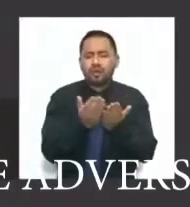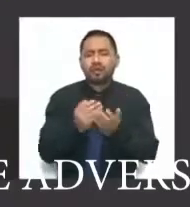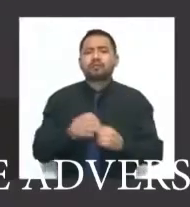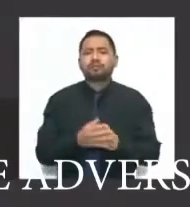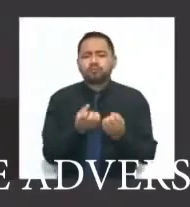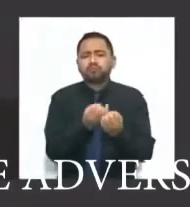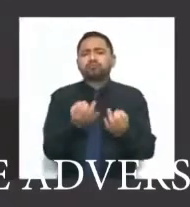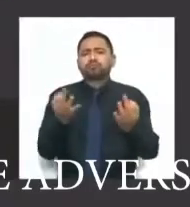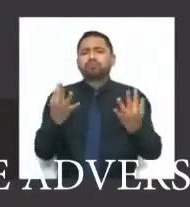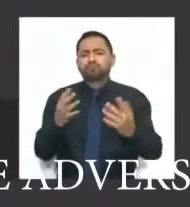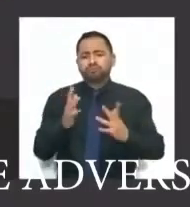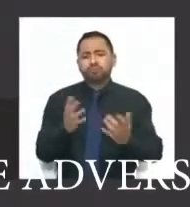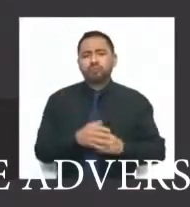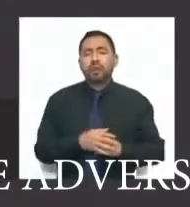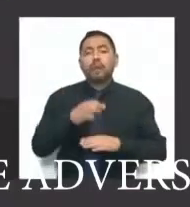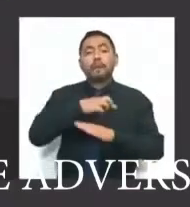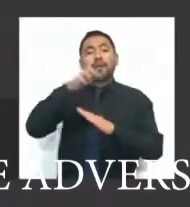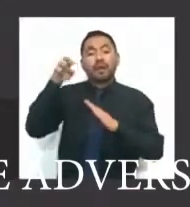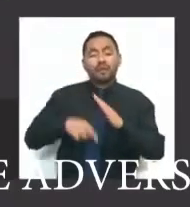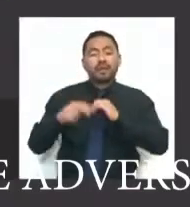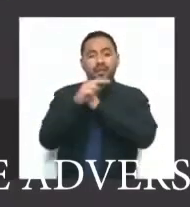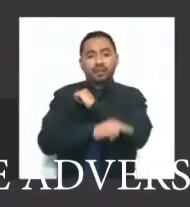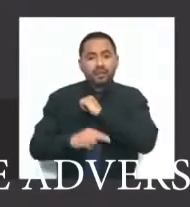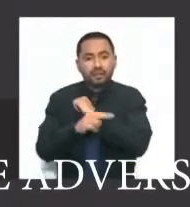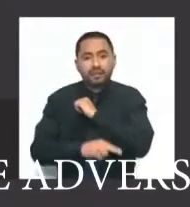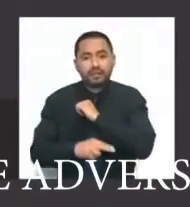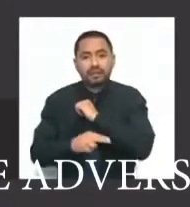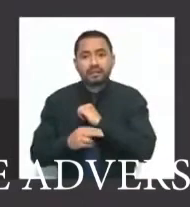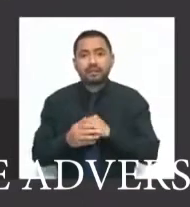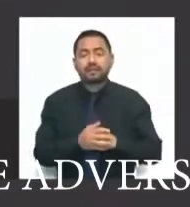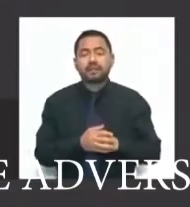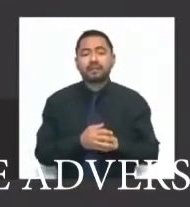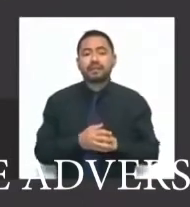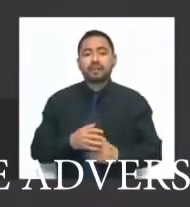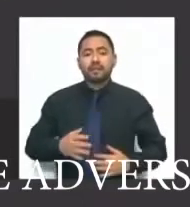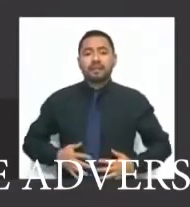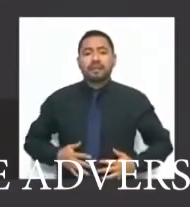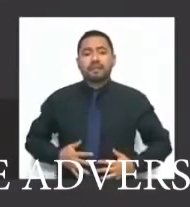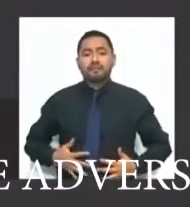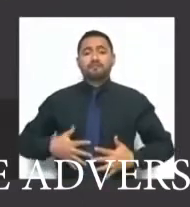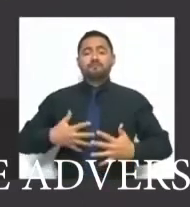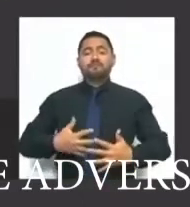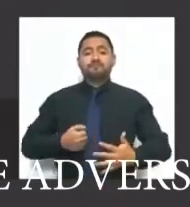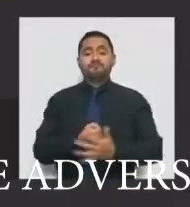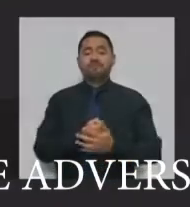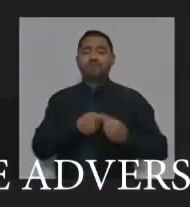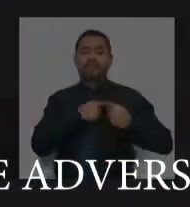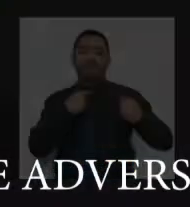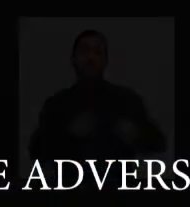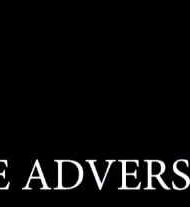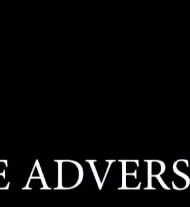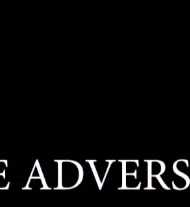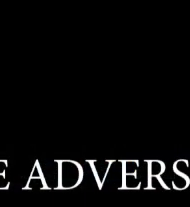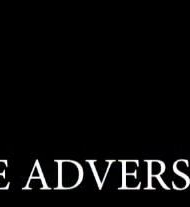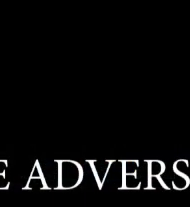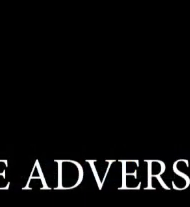El programa nacional, vamos a lanzar el programa nacional, Barriga Llena, Corazón Contento.